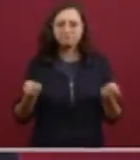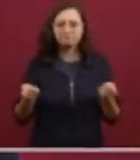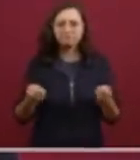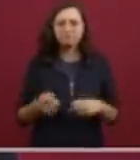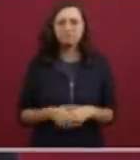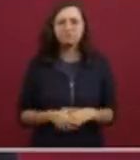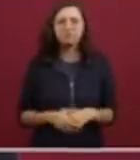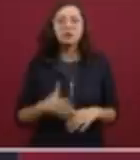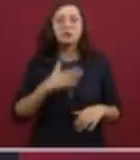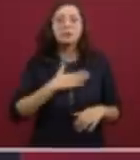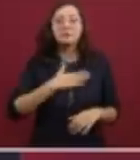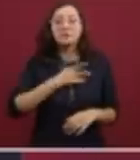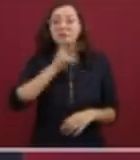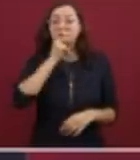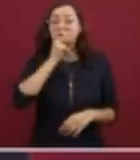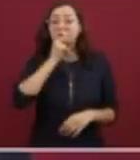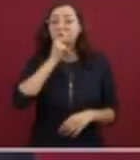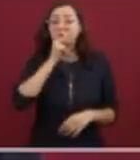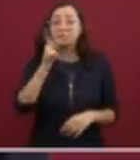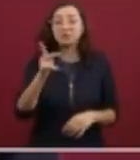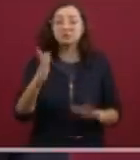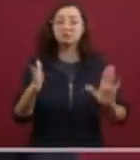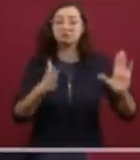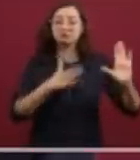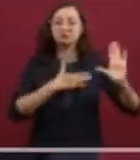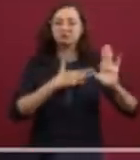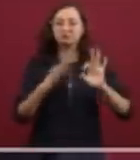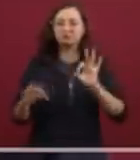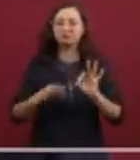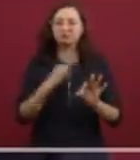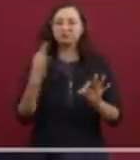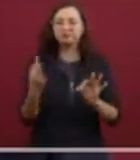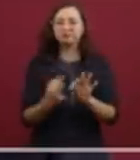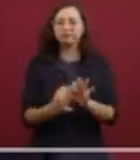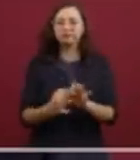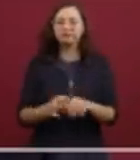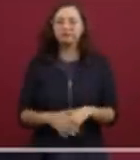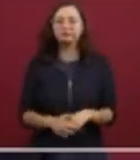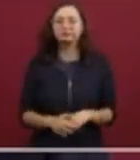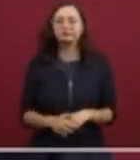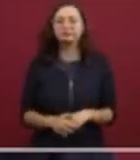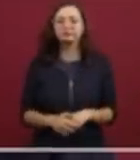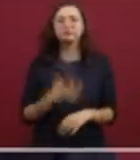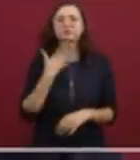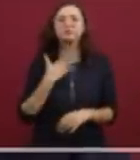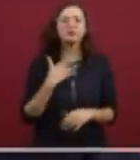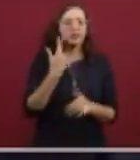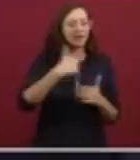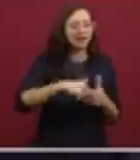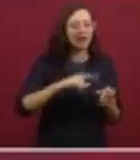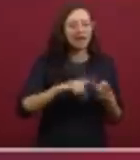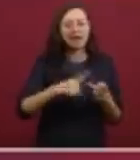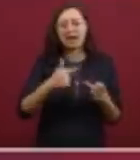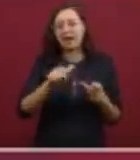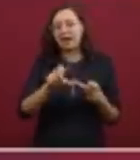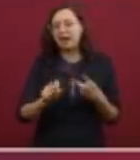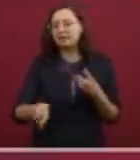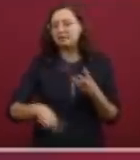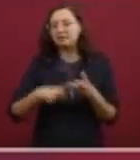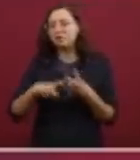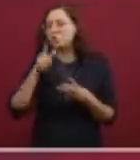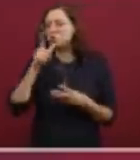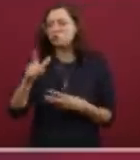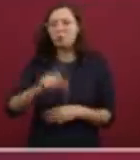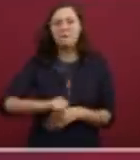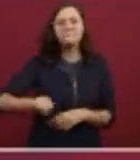porque fue mi palabra y voy a cumplir con ese compromiso. Ni las gasolinas, ni el gas, ni la luz van a